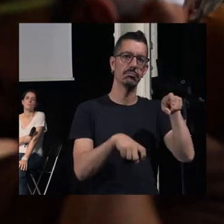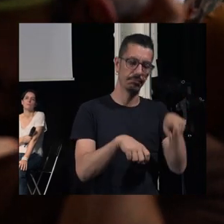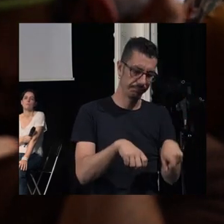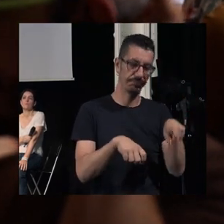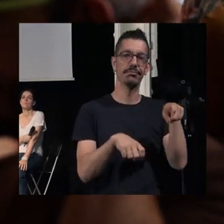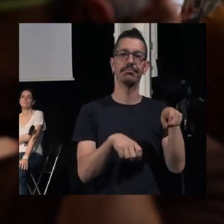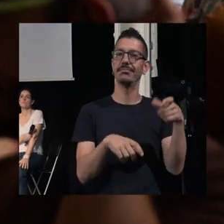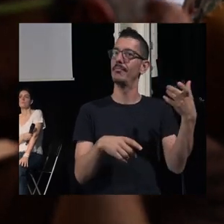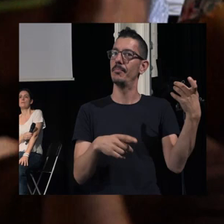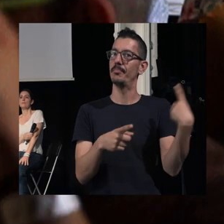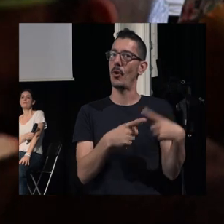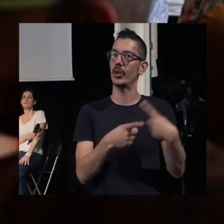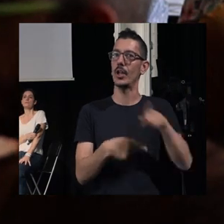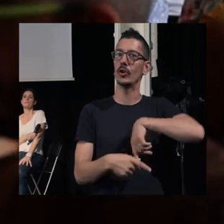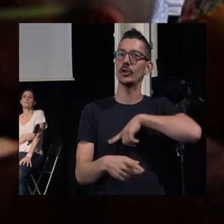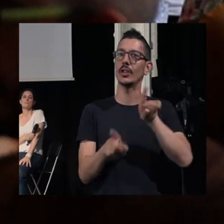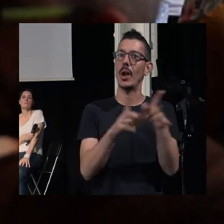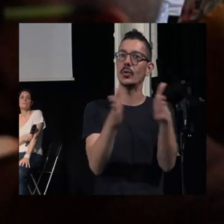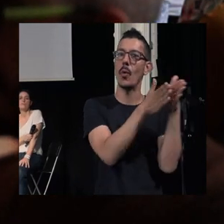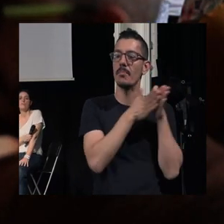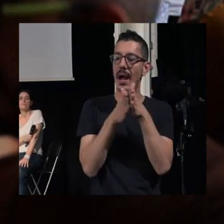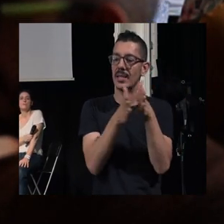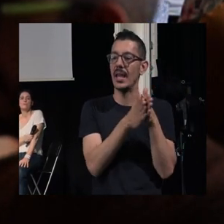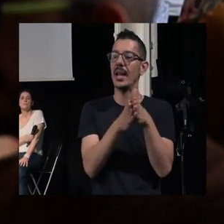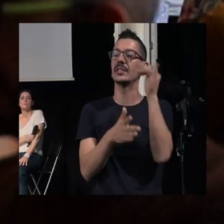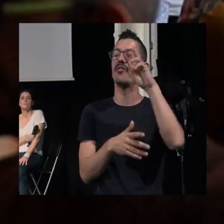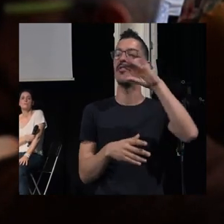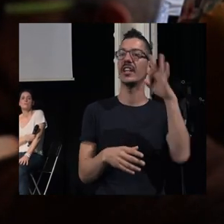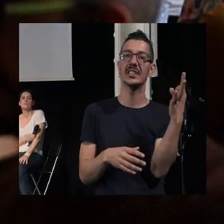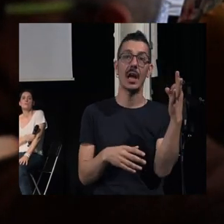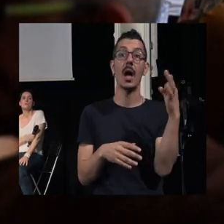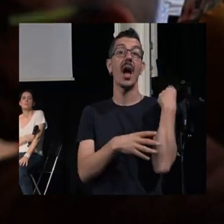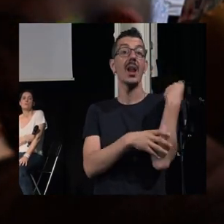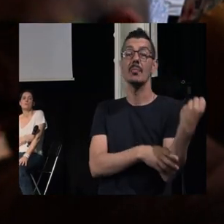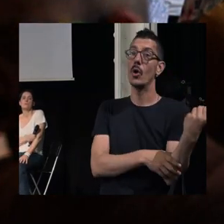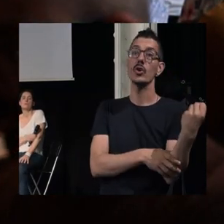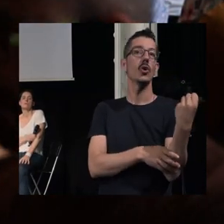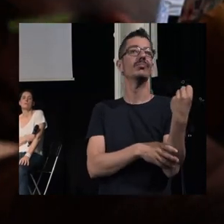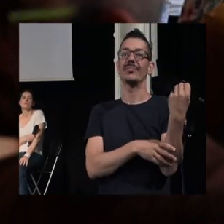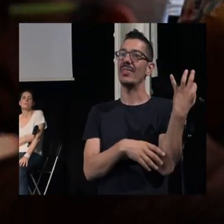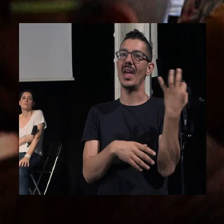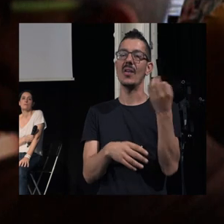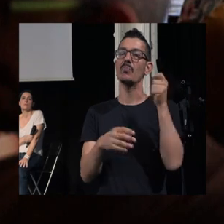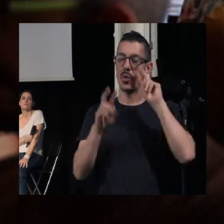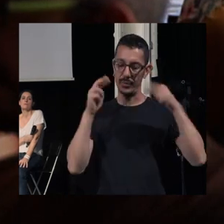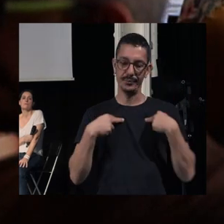últimos días en no estar con nuestras compañeras de la Fresa. Creo que el feminismo tiene mucho, mucho que revisarse. Hay que